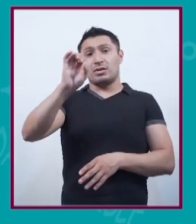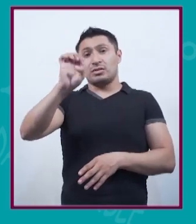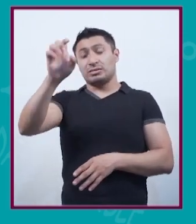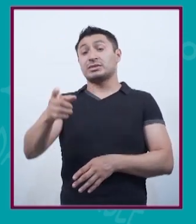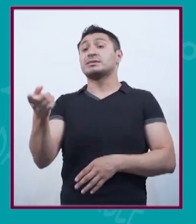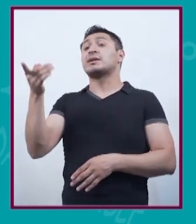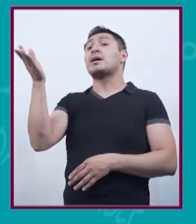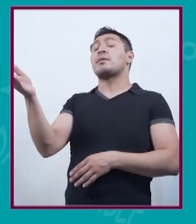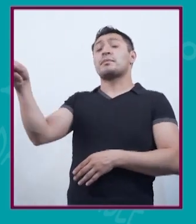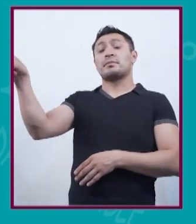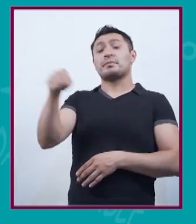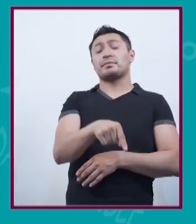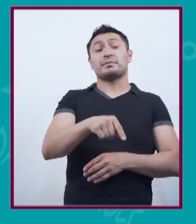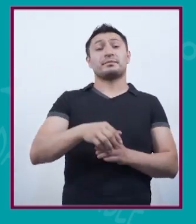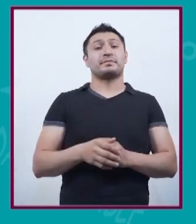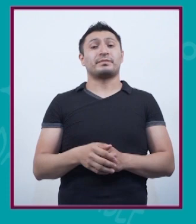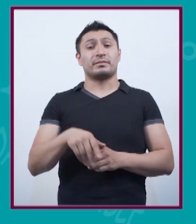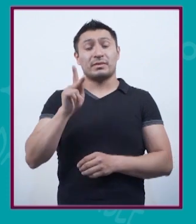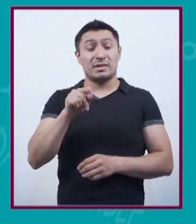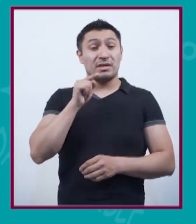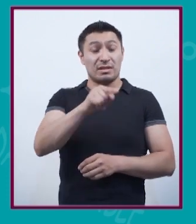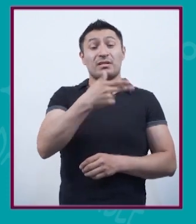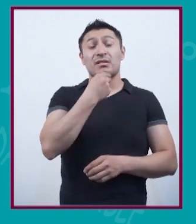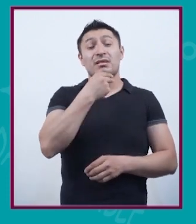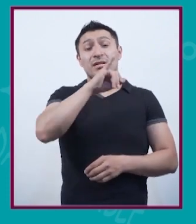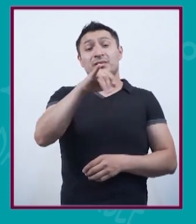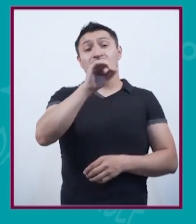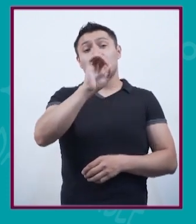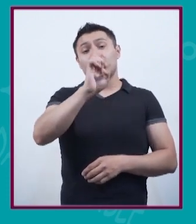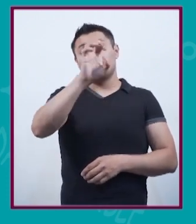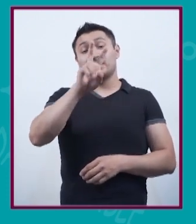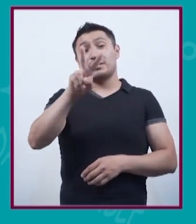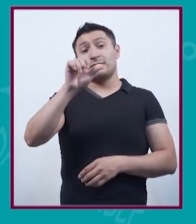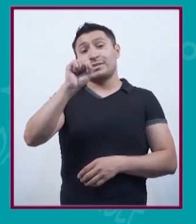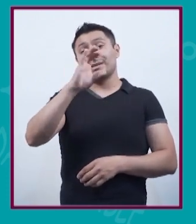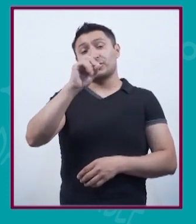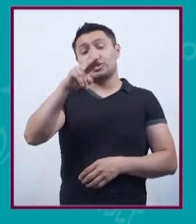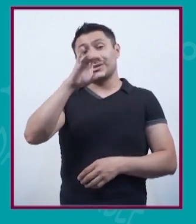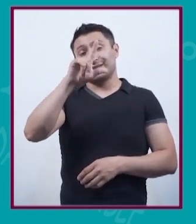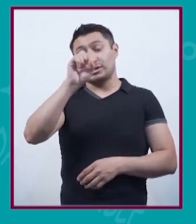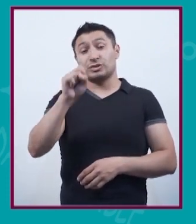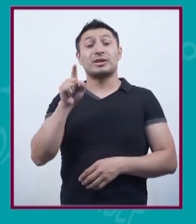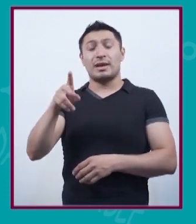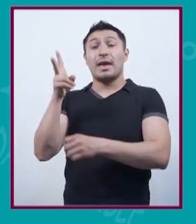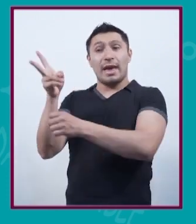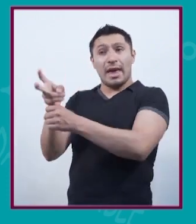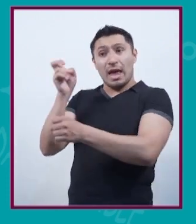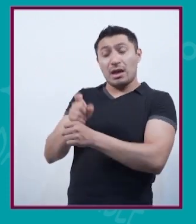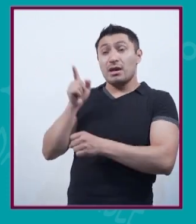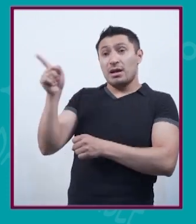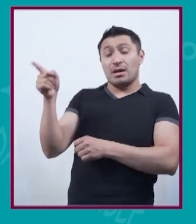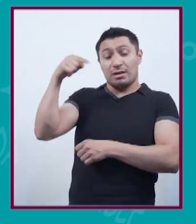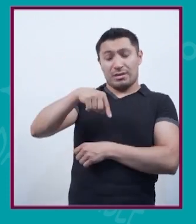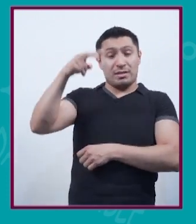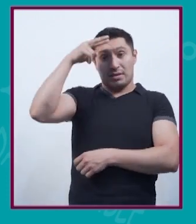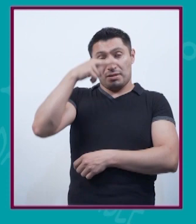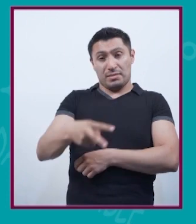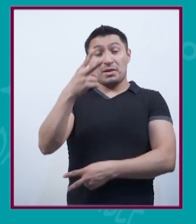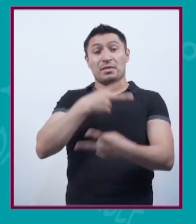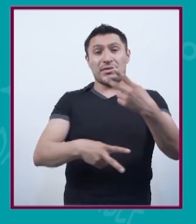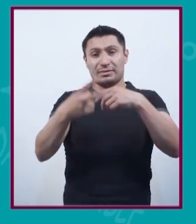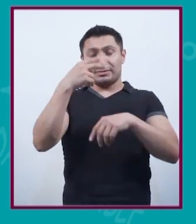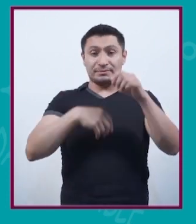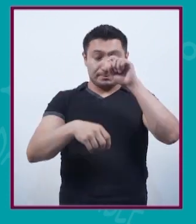México? Ella llega a México por una invitación expresa de José Vasconcelos, pero es una invitación